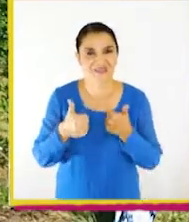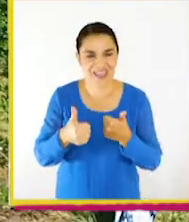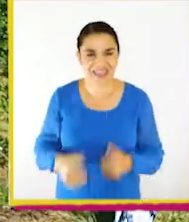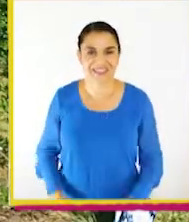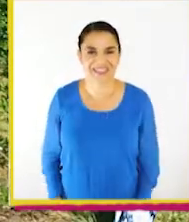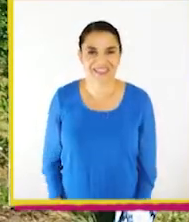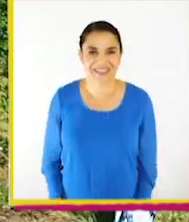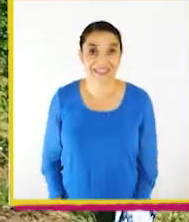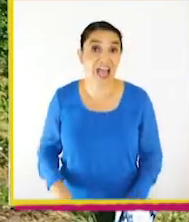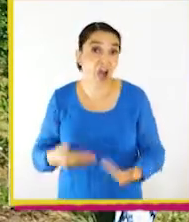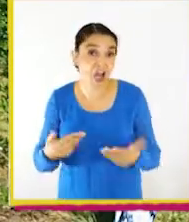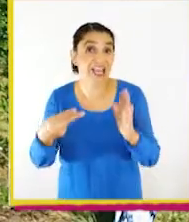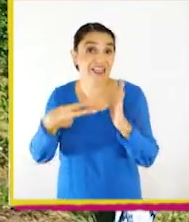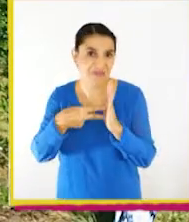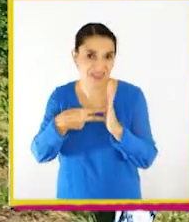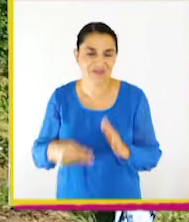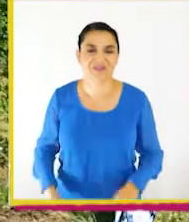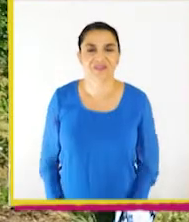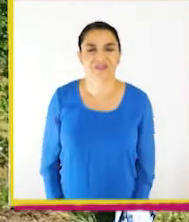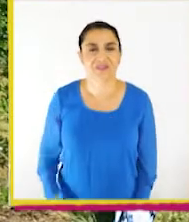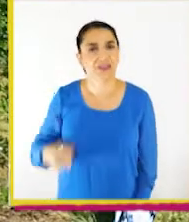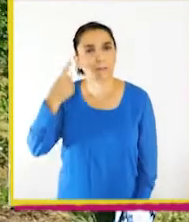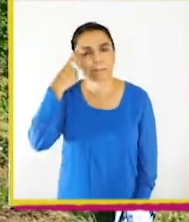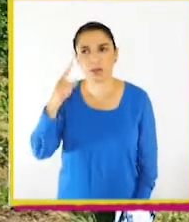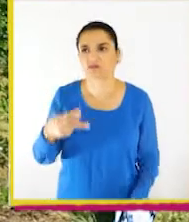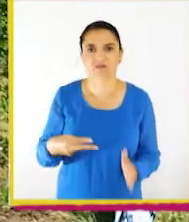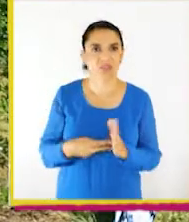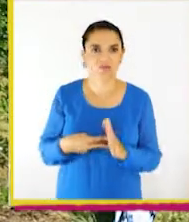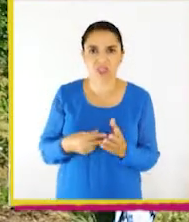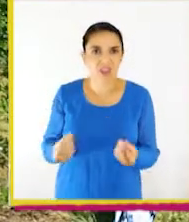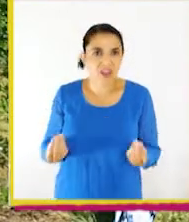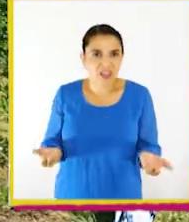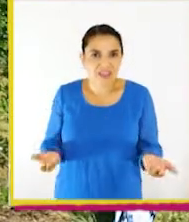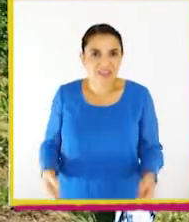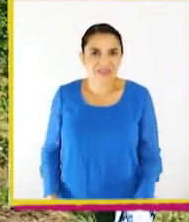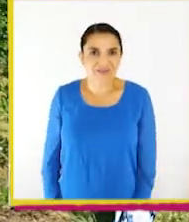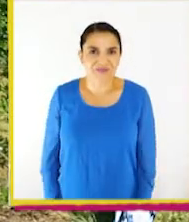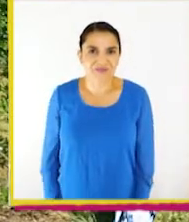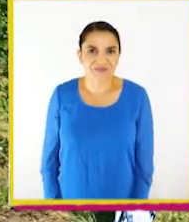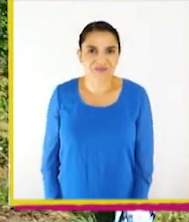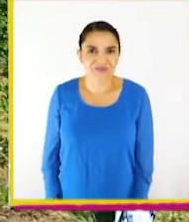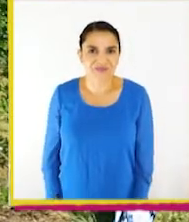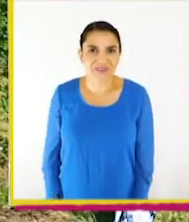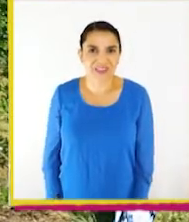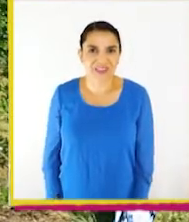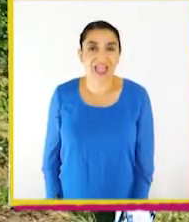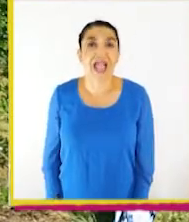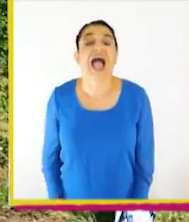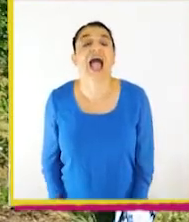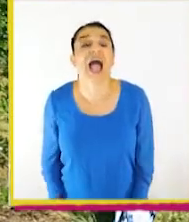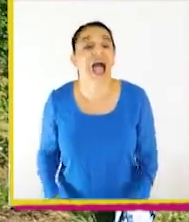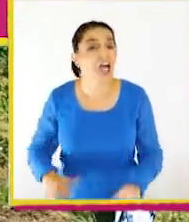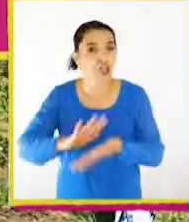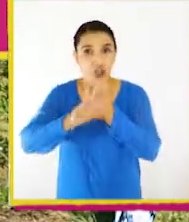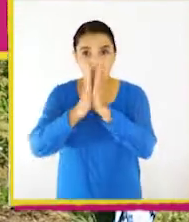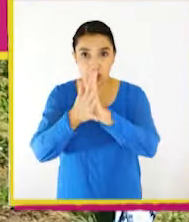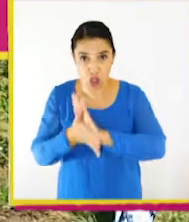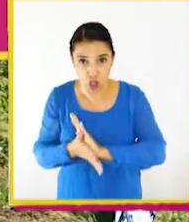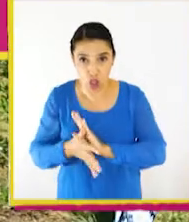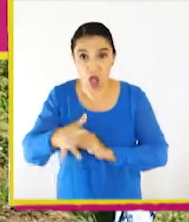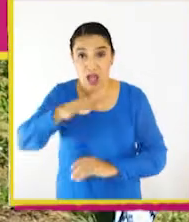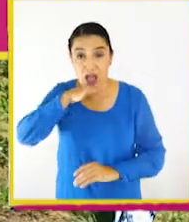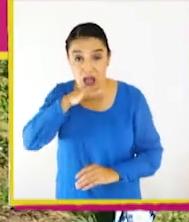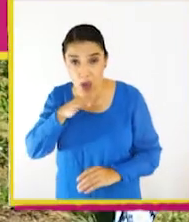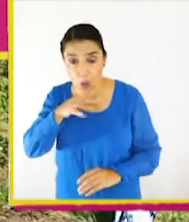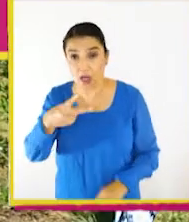muy bien. Tenemos que dividir. ¿Pero dividir qué? El total de litros de agua que gastamos